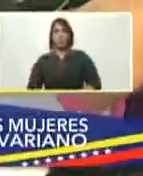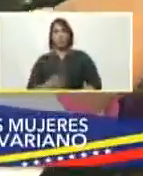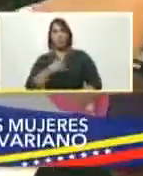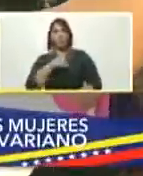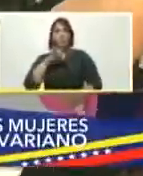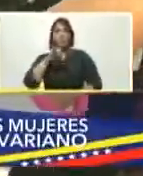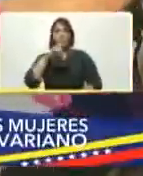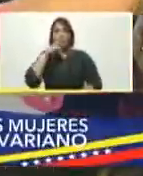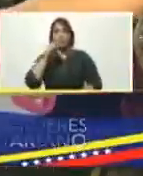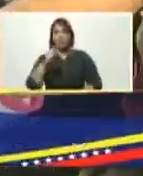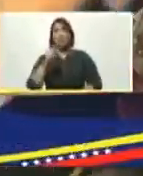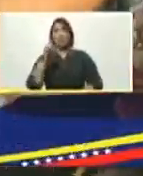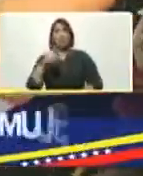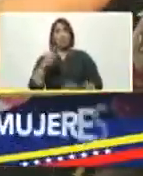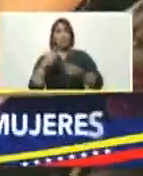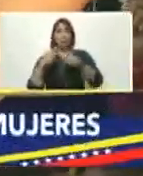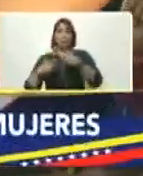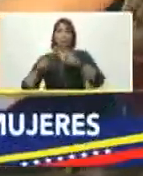Tenemos muchos temas por aquí.